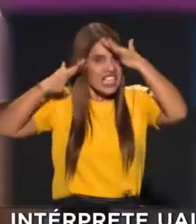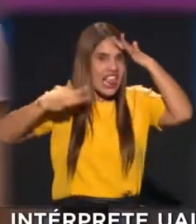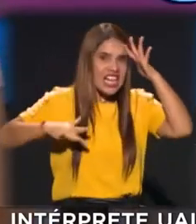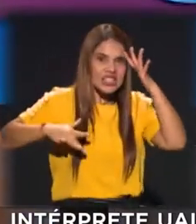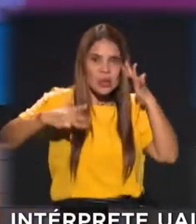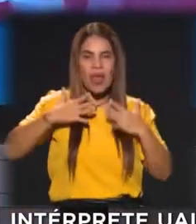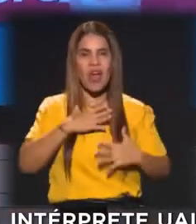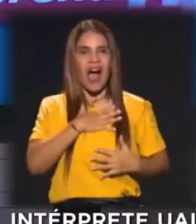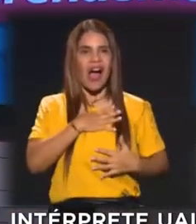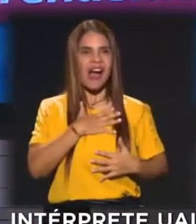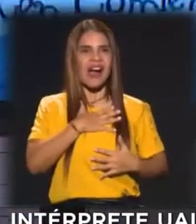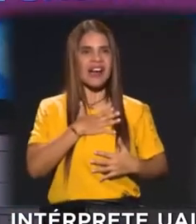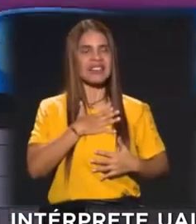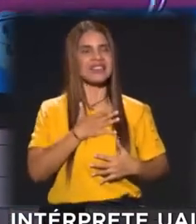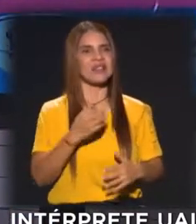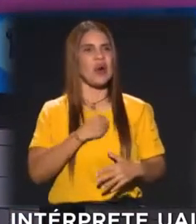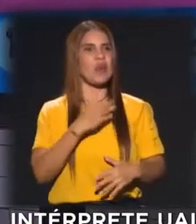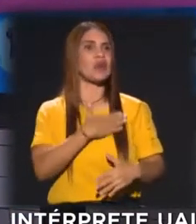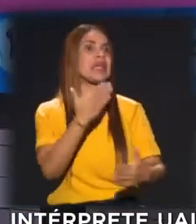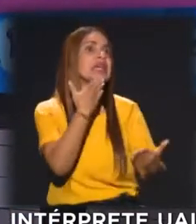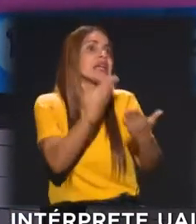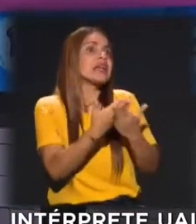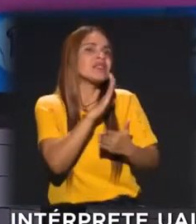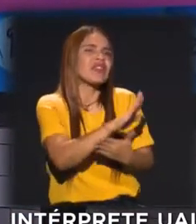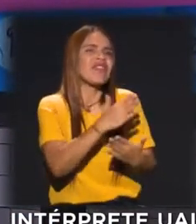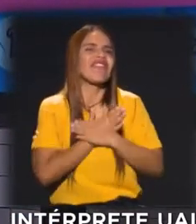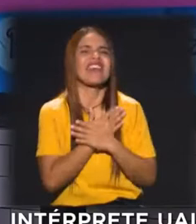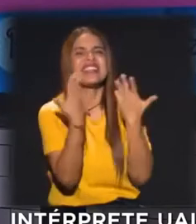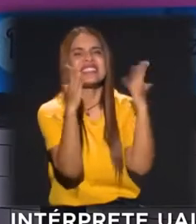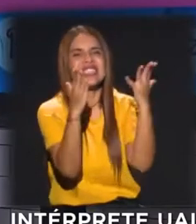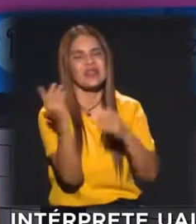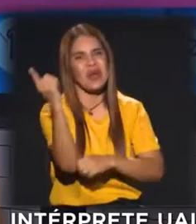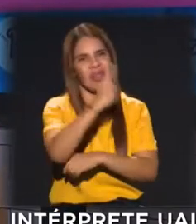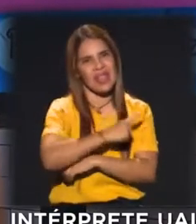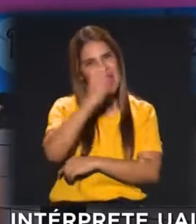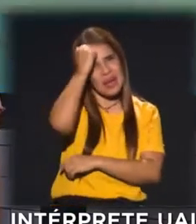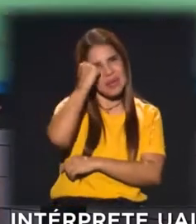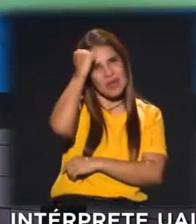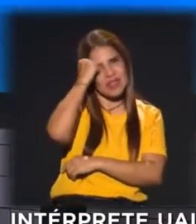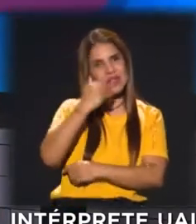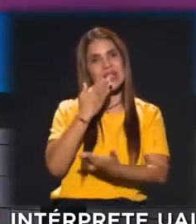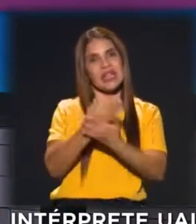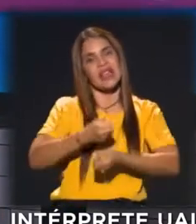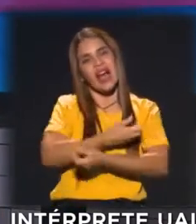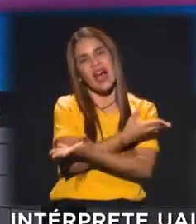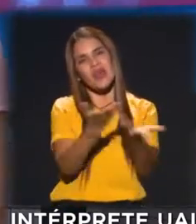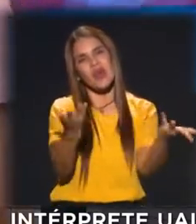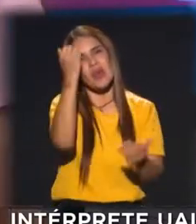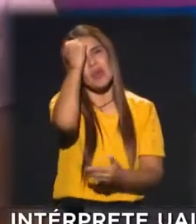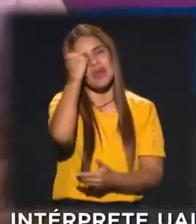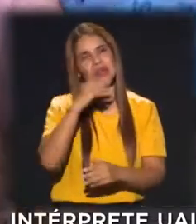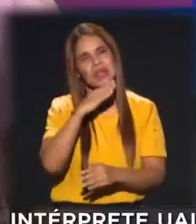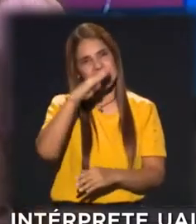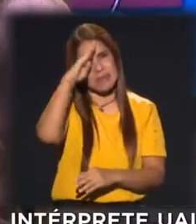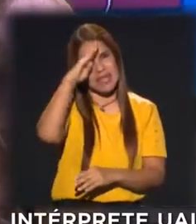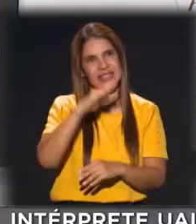y agitada. Y que esta sea la oportunidad, profe, para agradecerle a usted, felicitarlo por el Día del Maestro y también para mandarle un mensaje a todos los profesores de